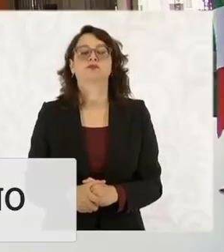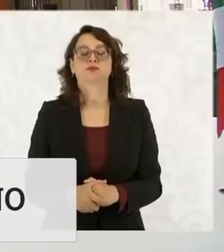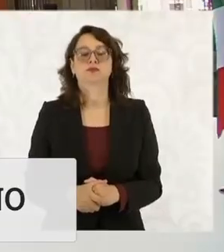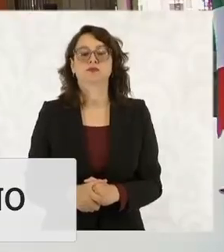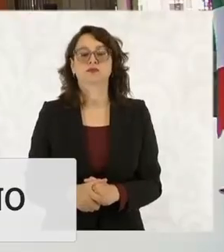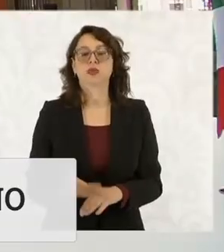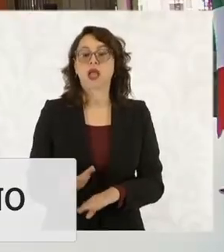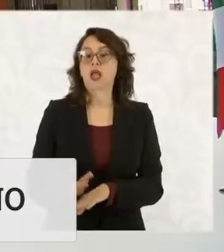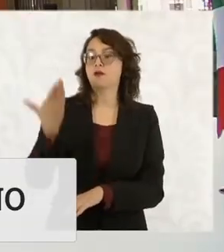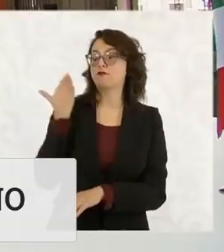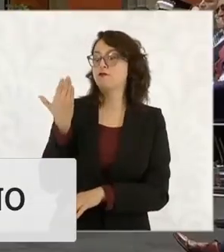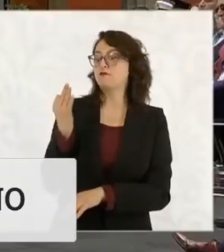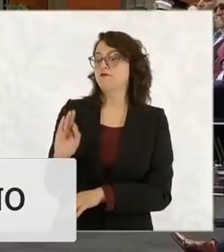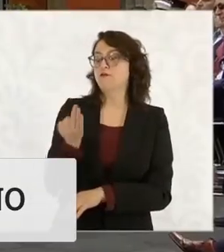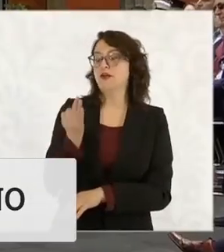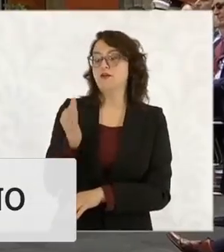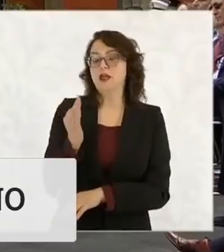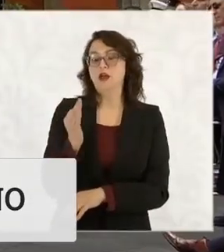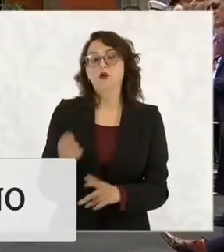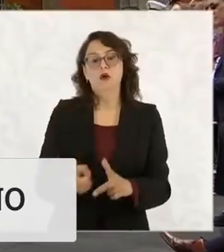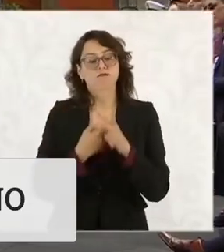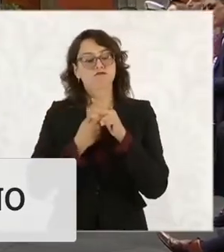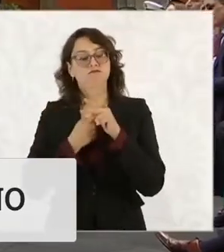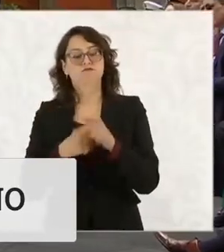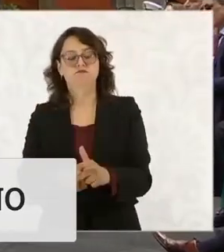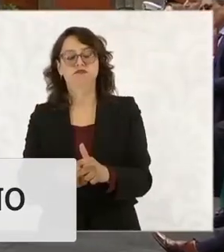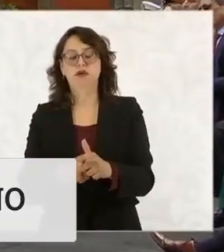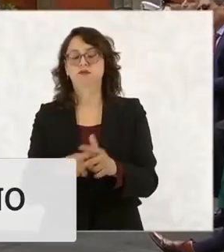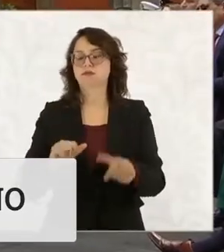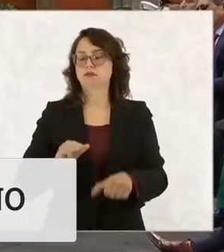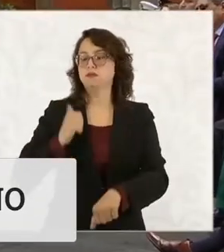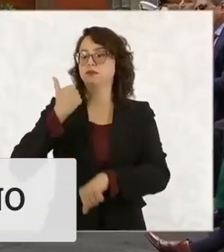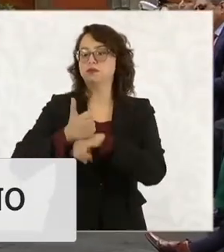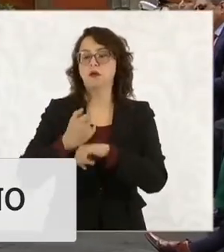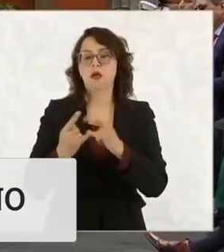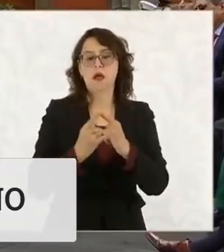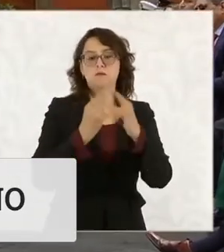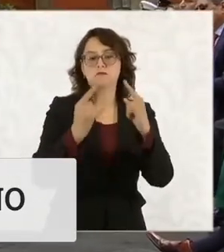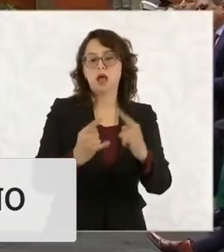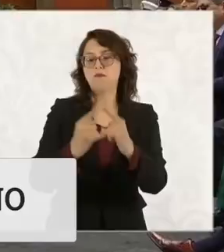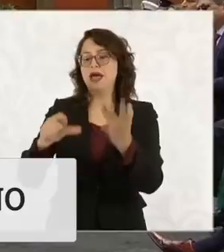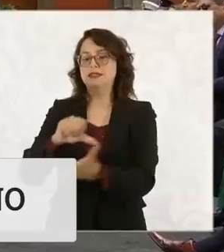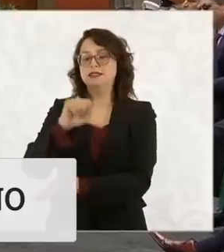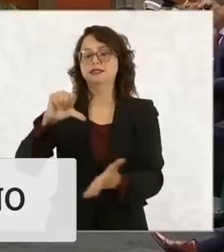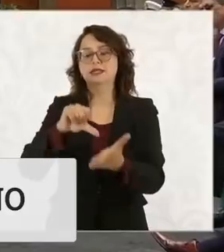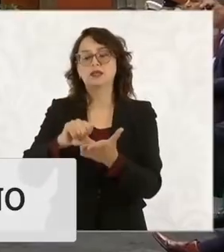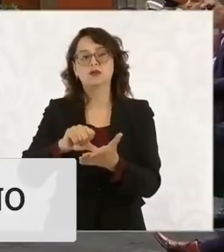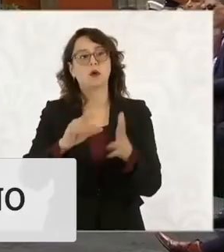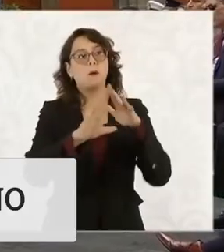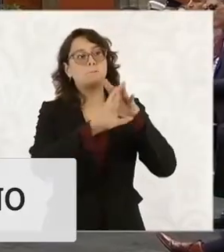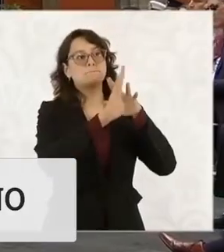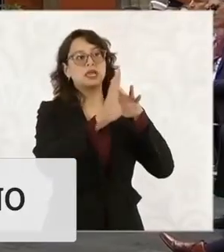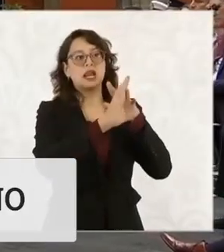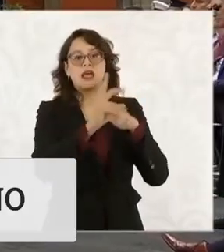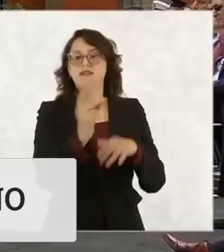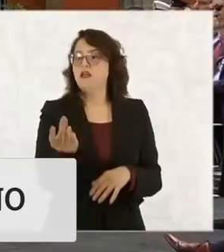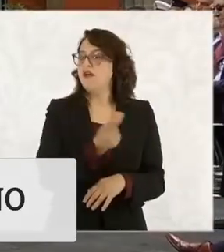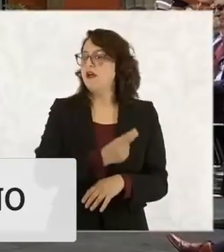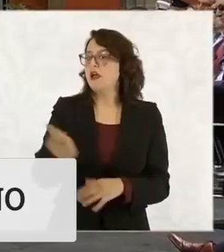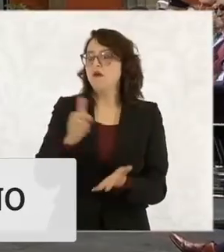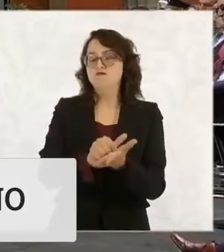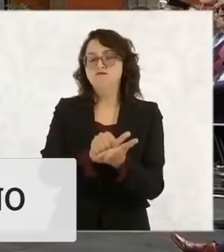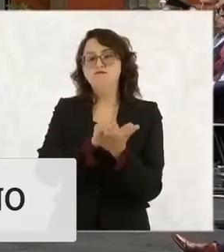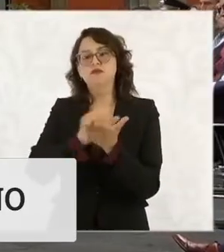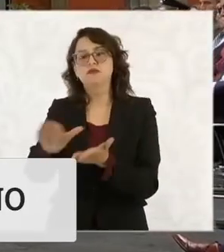Desde el mes de febrero instalamos centros de atención integral para nuestros hermanos migrantes que injustamente son